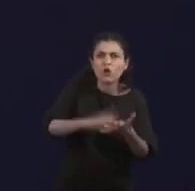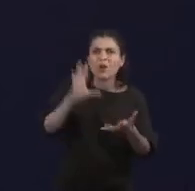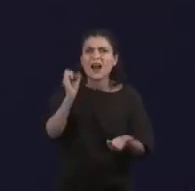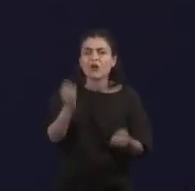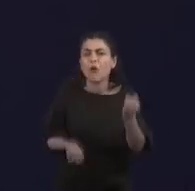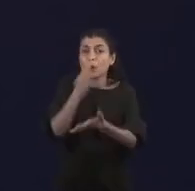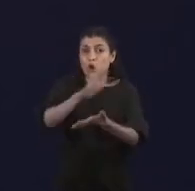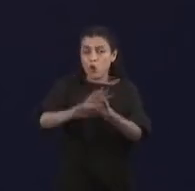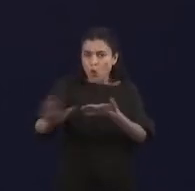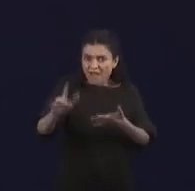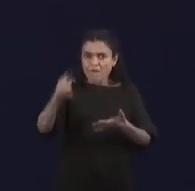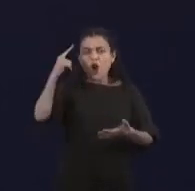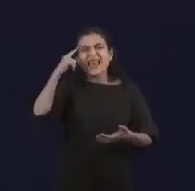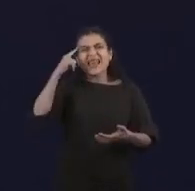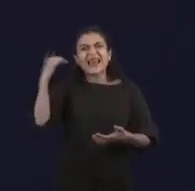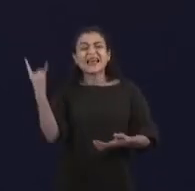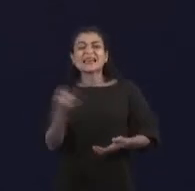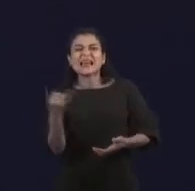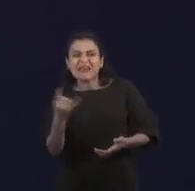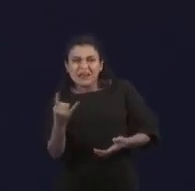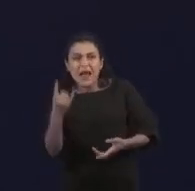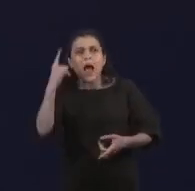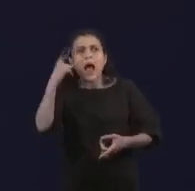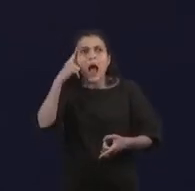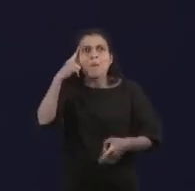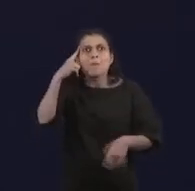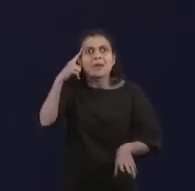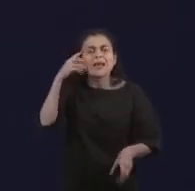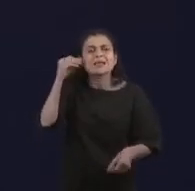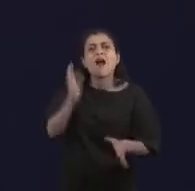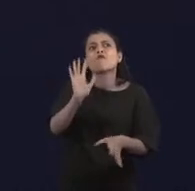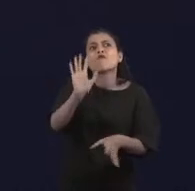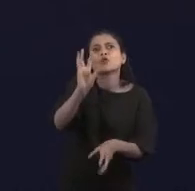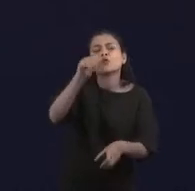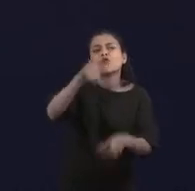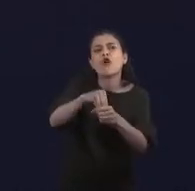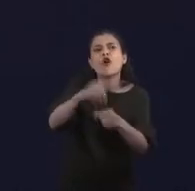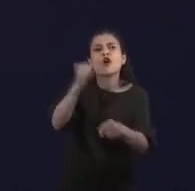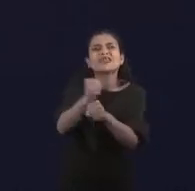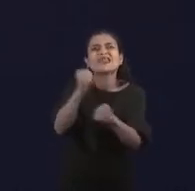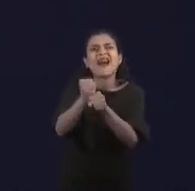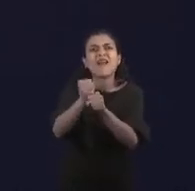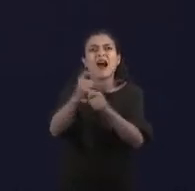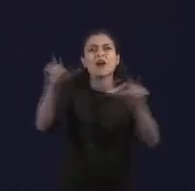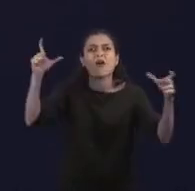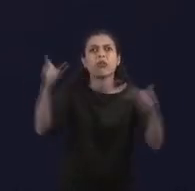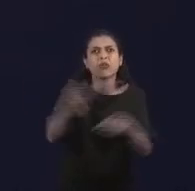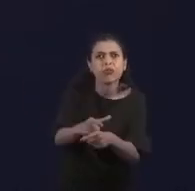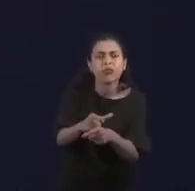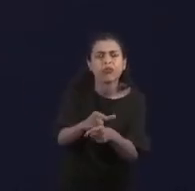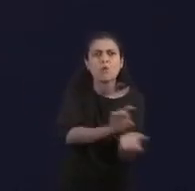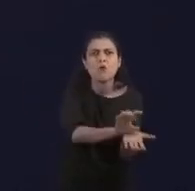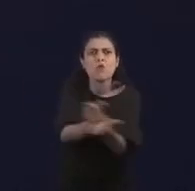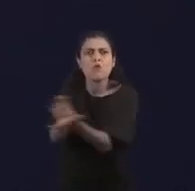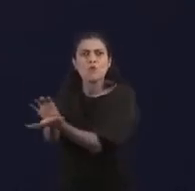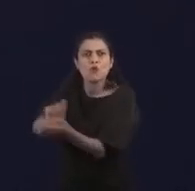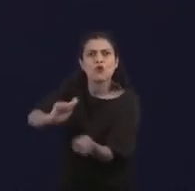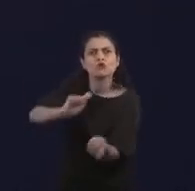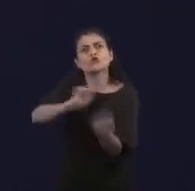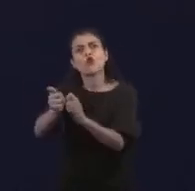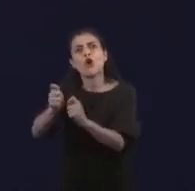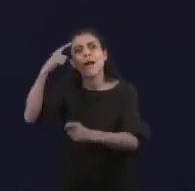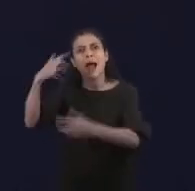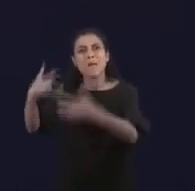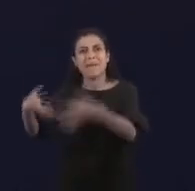alguna implicancia en la pérdida de empleo, en la pérdida de salarios y en la pérdida del mundo laboral como